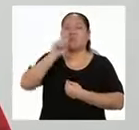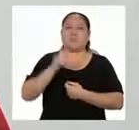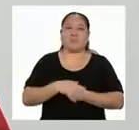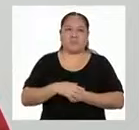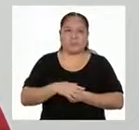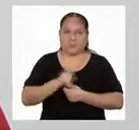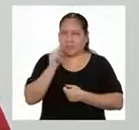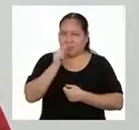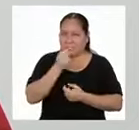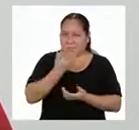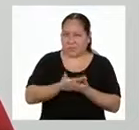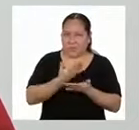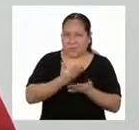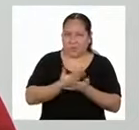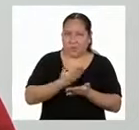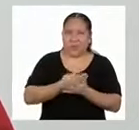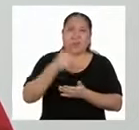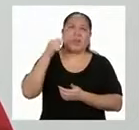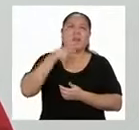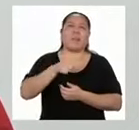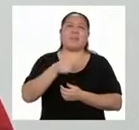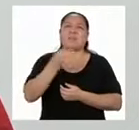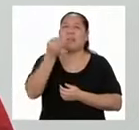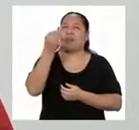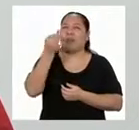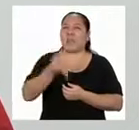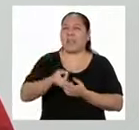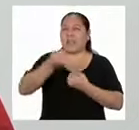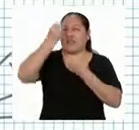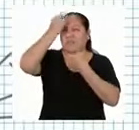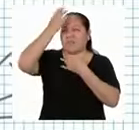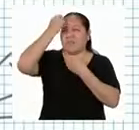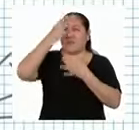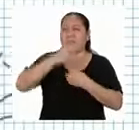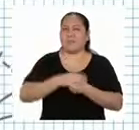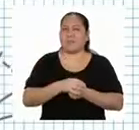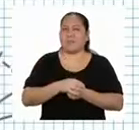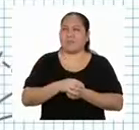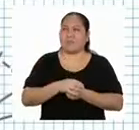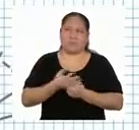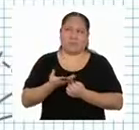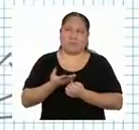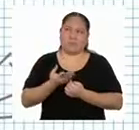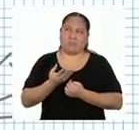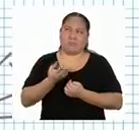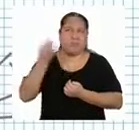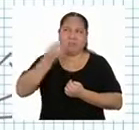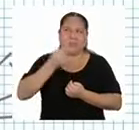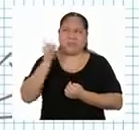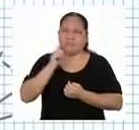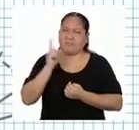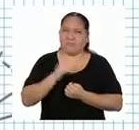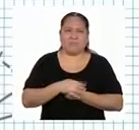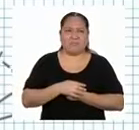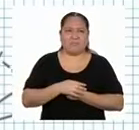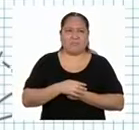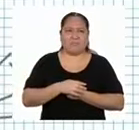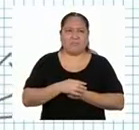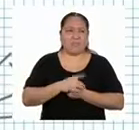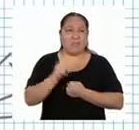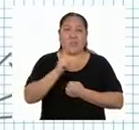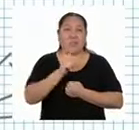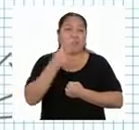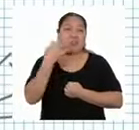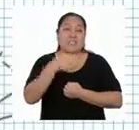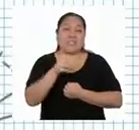¿Y has comprobado cuán cierta es esa información? La verdad, no. No siempre